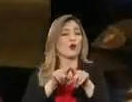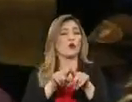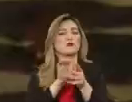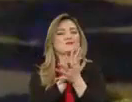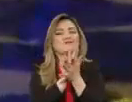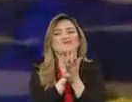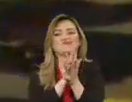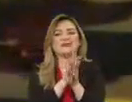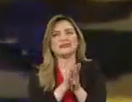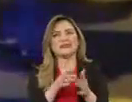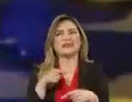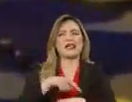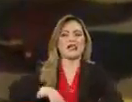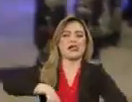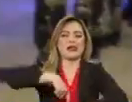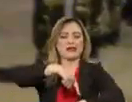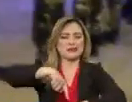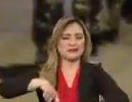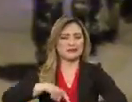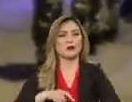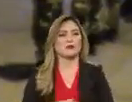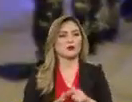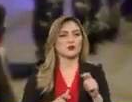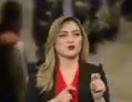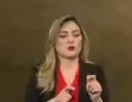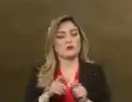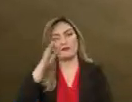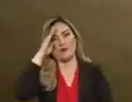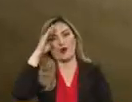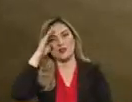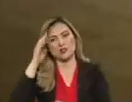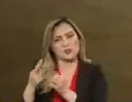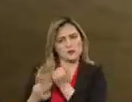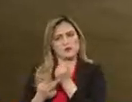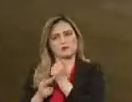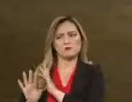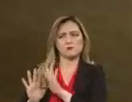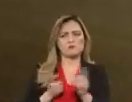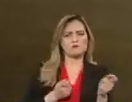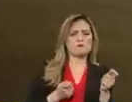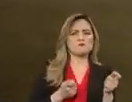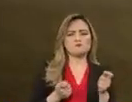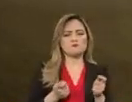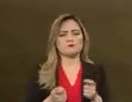se concretaba, mientras al centro continuaban llegando refuerzos para evitar desmanes.